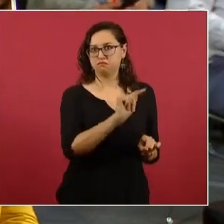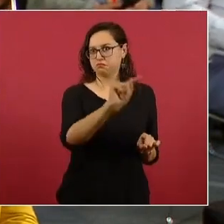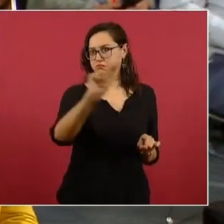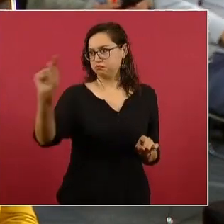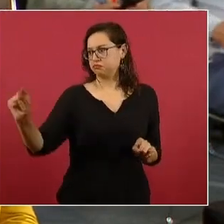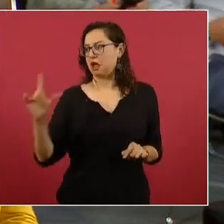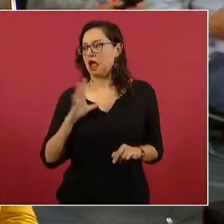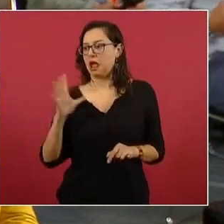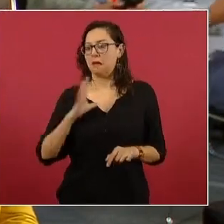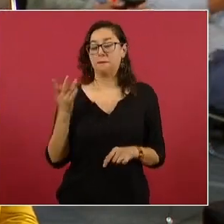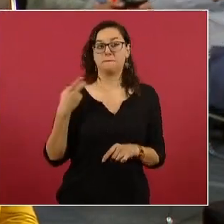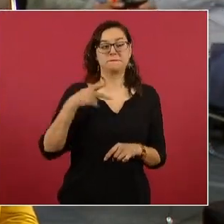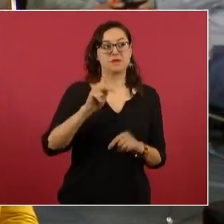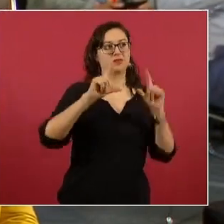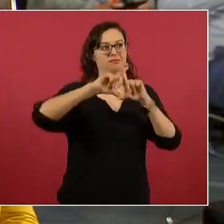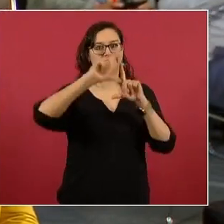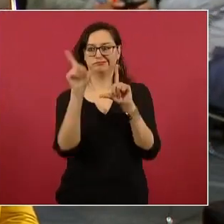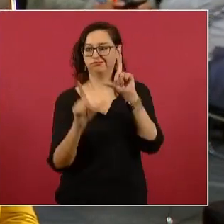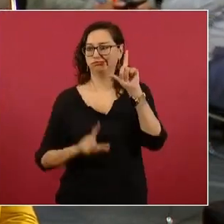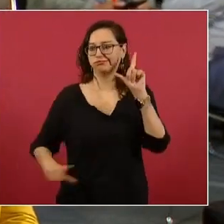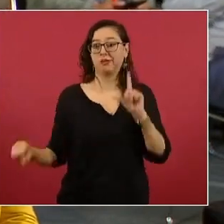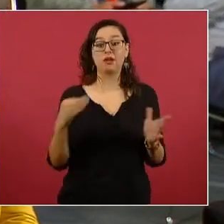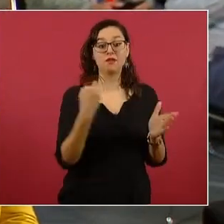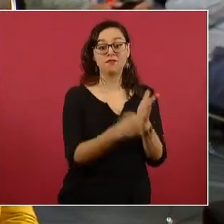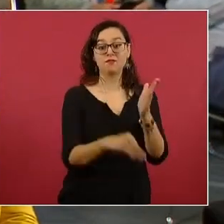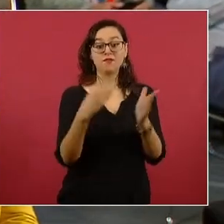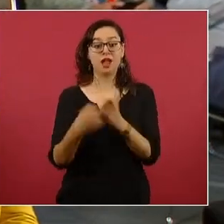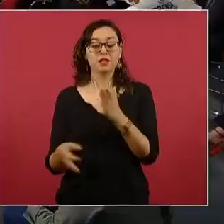los siguientes estados? Si tiene algún…